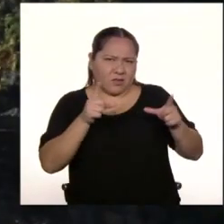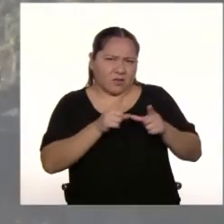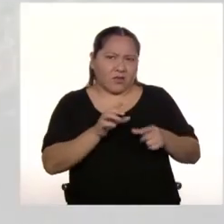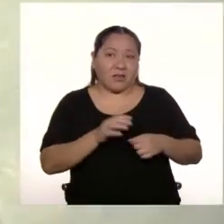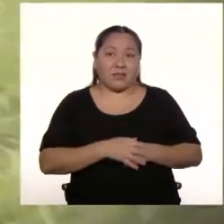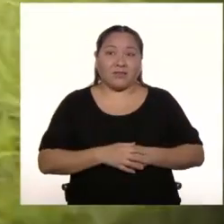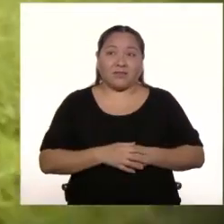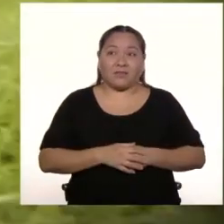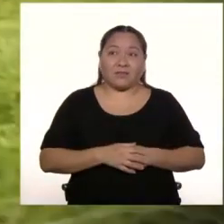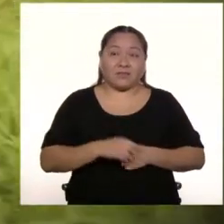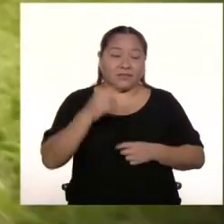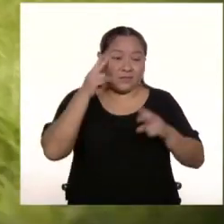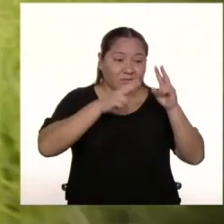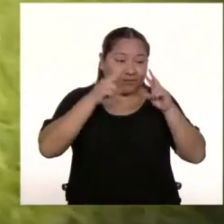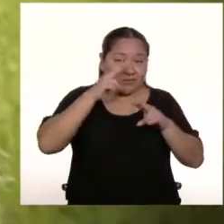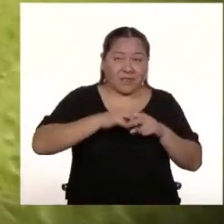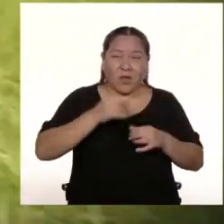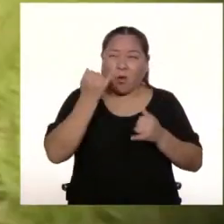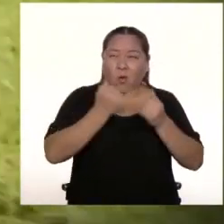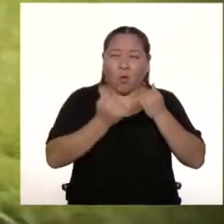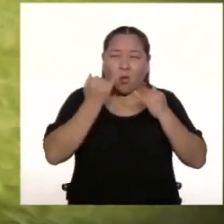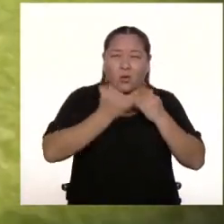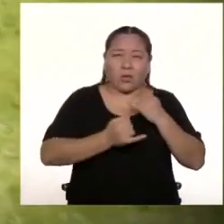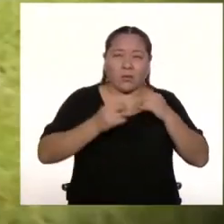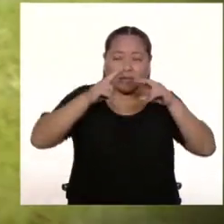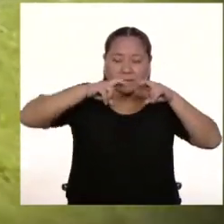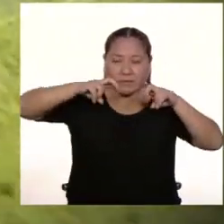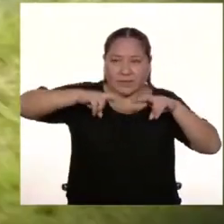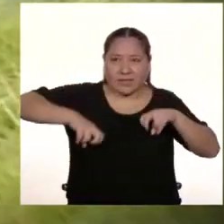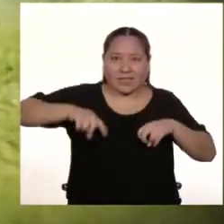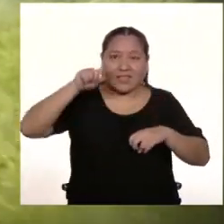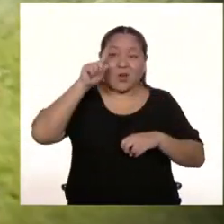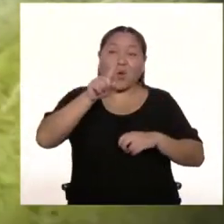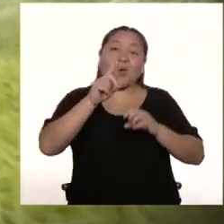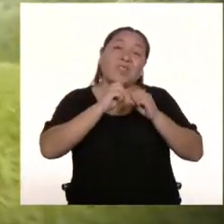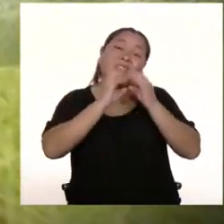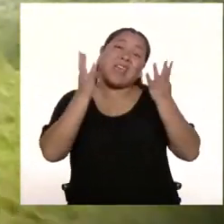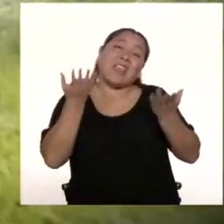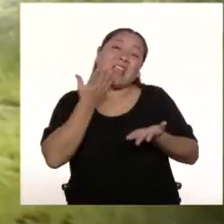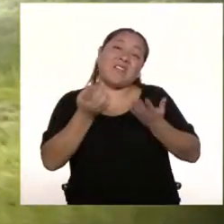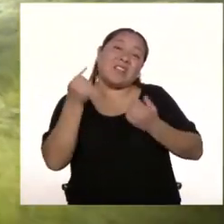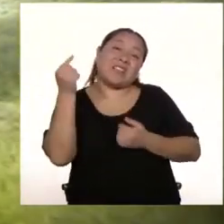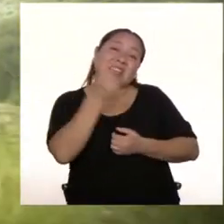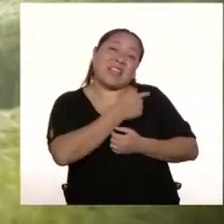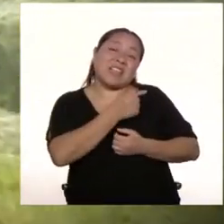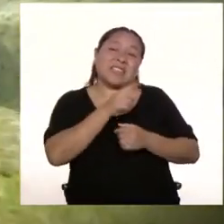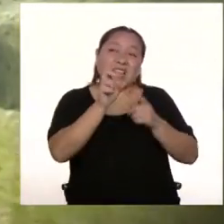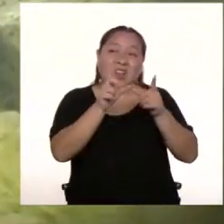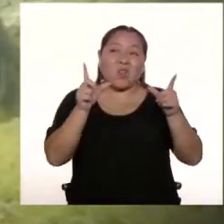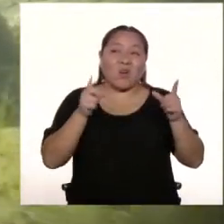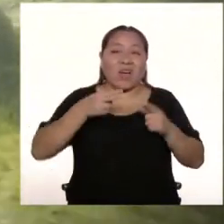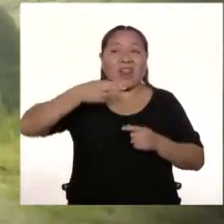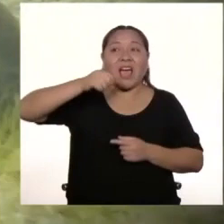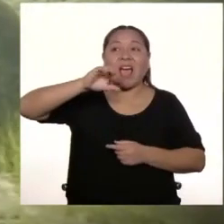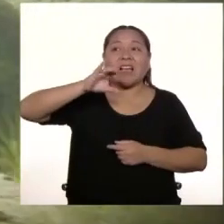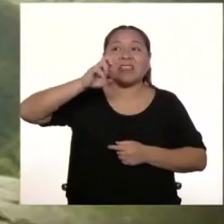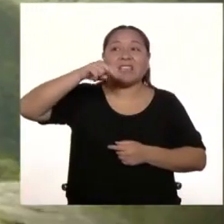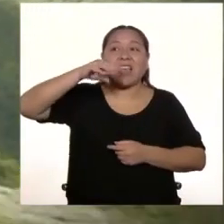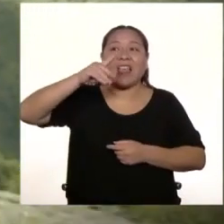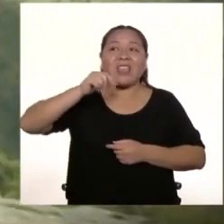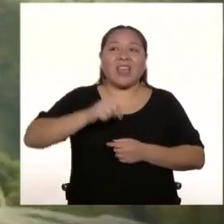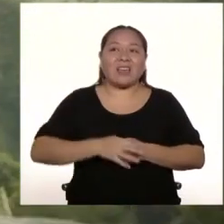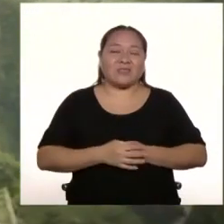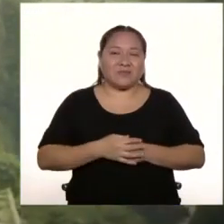A la luz de las últimas investigaciones, así podría haber sido un día en la vida de esta hacienda real.